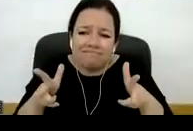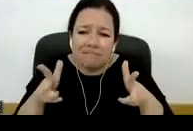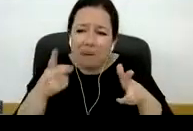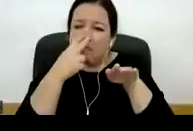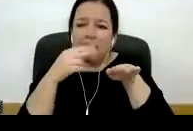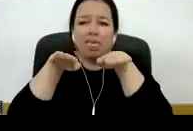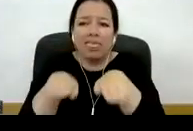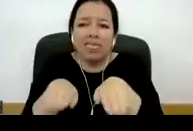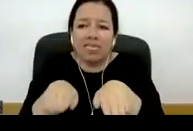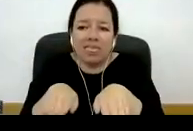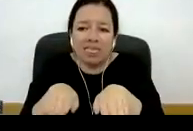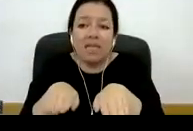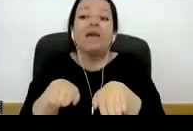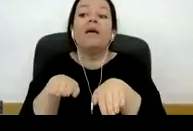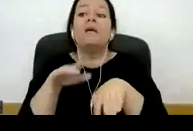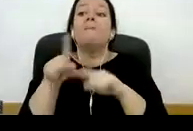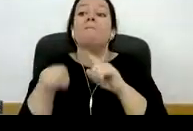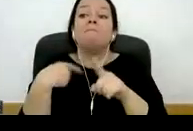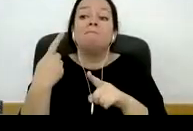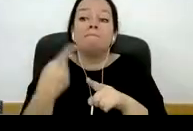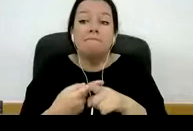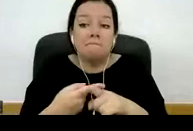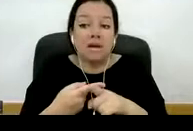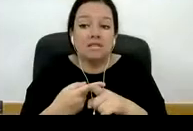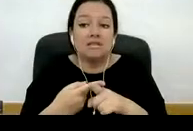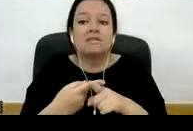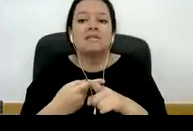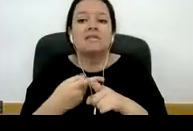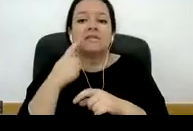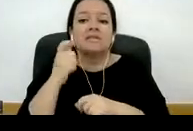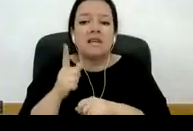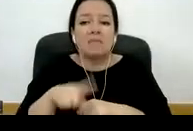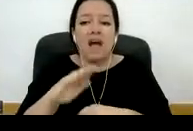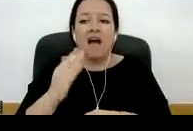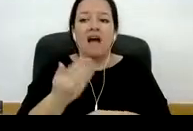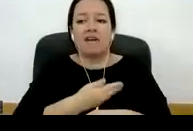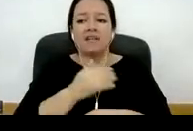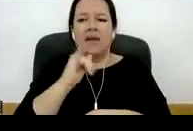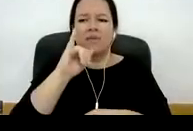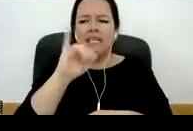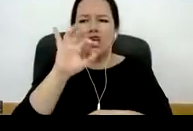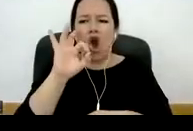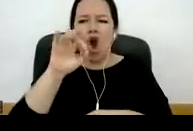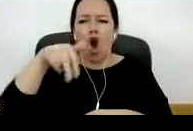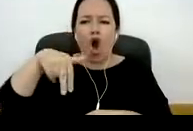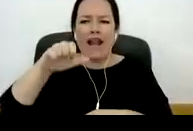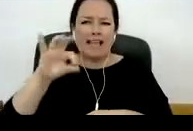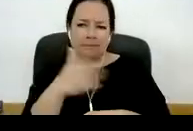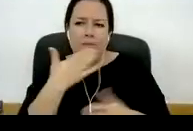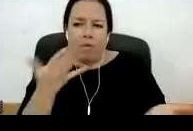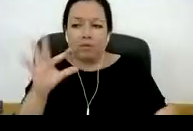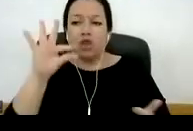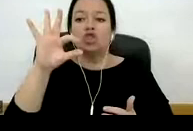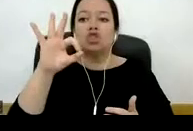más abajo, y además pueden aparecer más frecuentemente trastornos de los iones tipo sodio o potasio, por ejemplo,